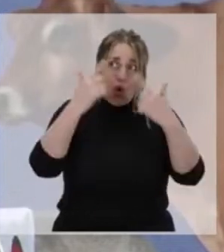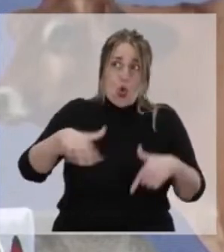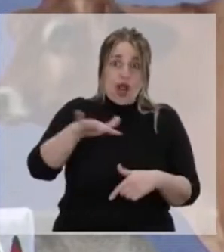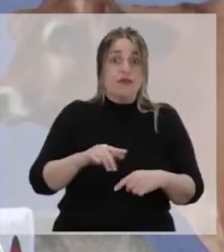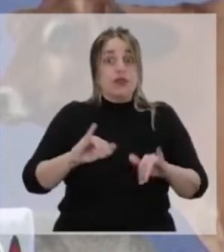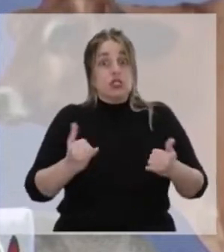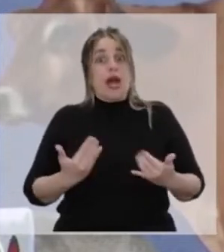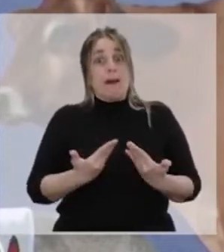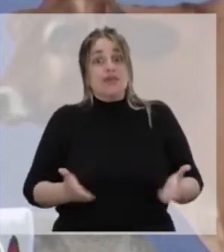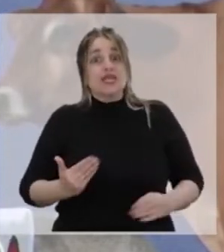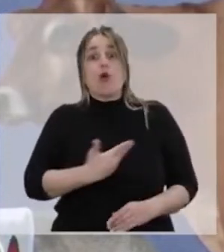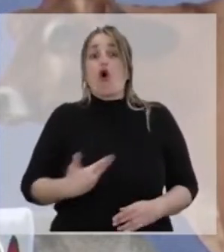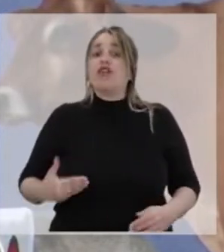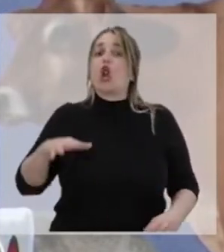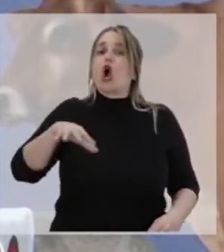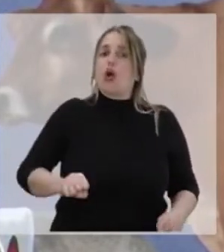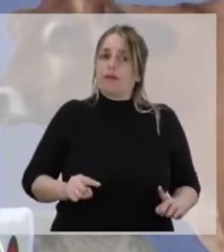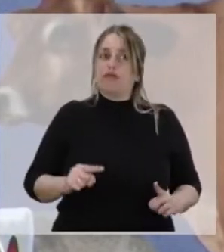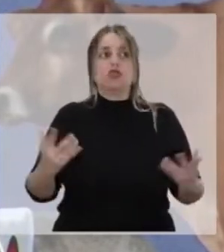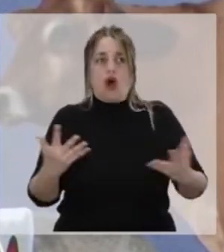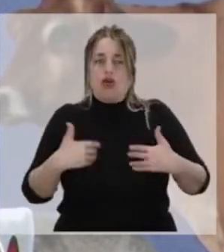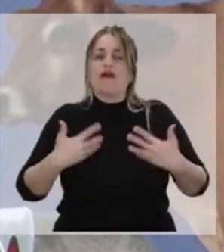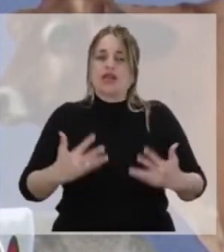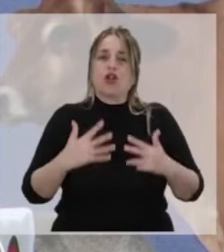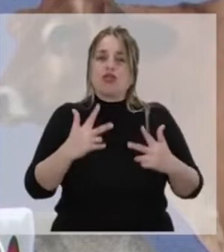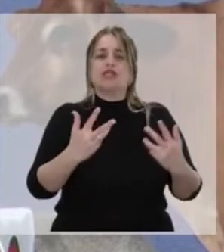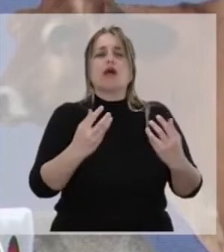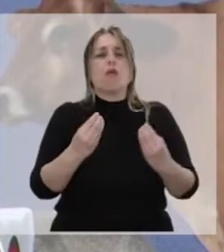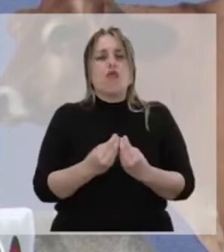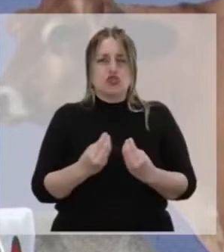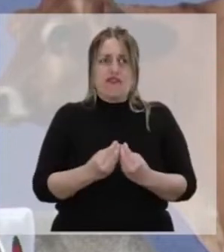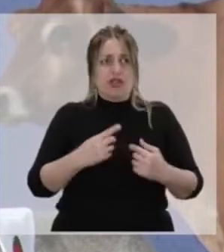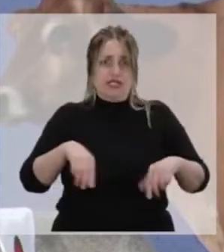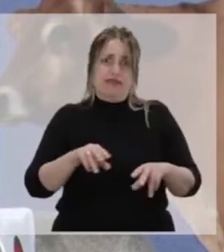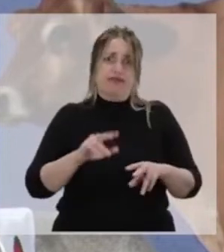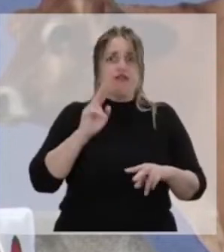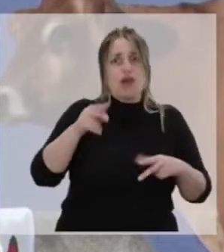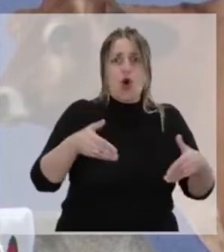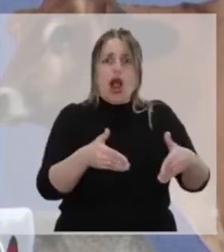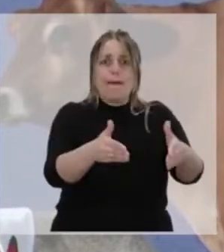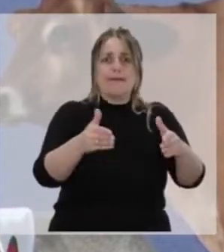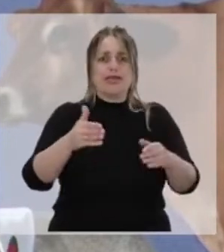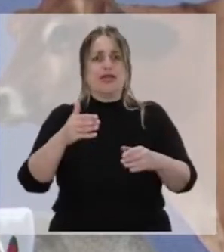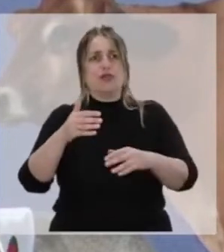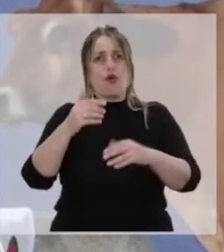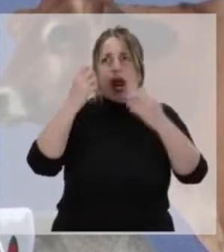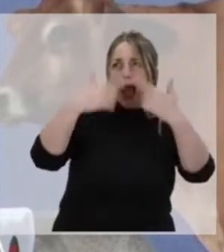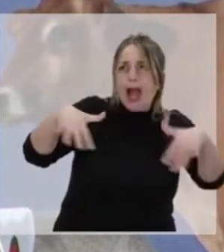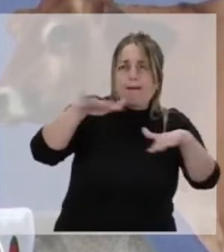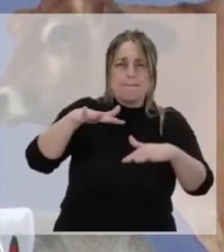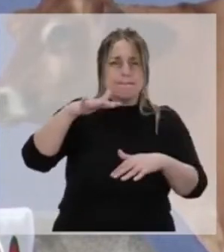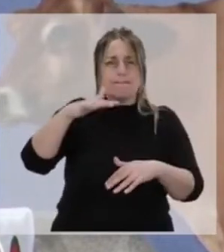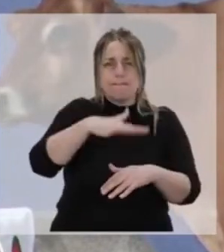llegamos al gobierno con ese compromiso y con gusto puedo decir que muchas veces andando la 'número algunos caminos de la patria